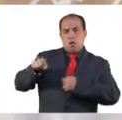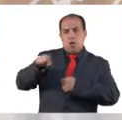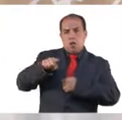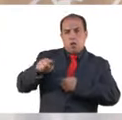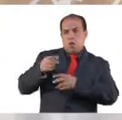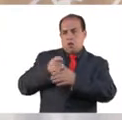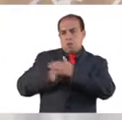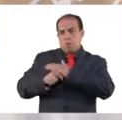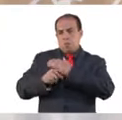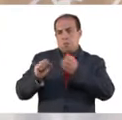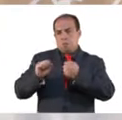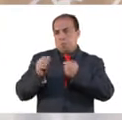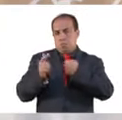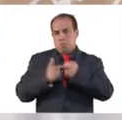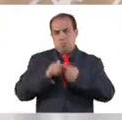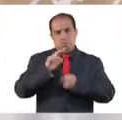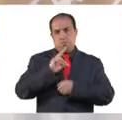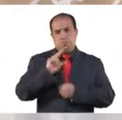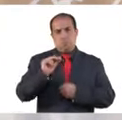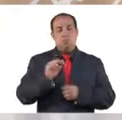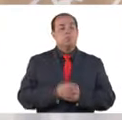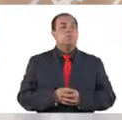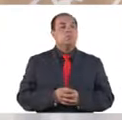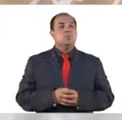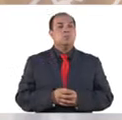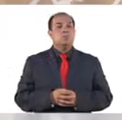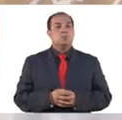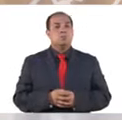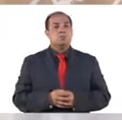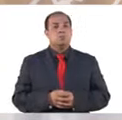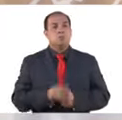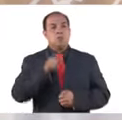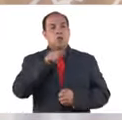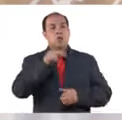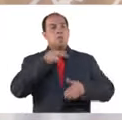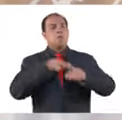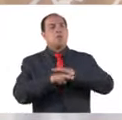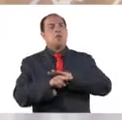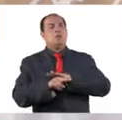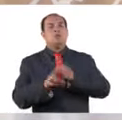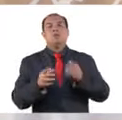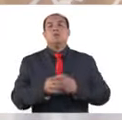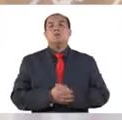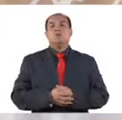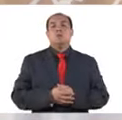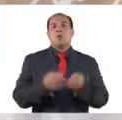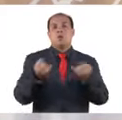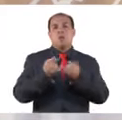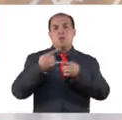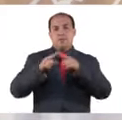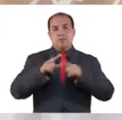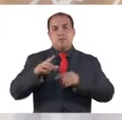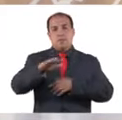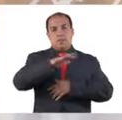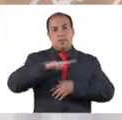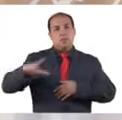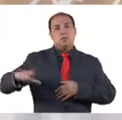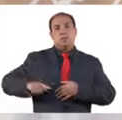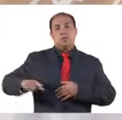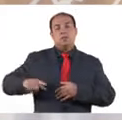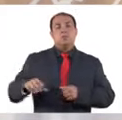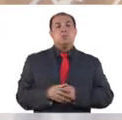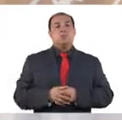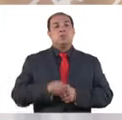manejo, sino porque el metro, como muchas otras áreas del gobierno,